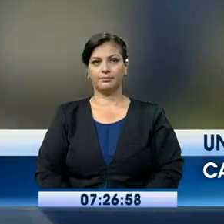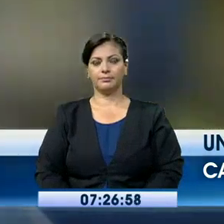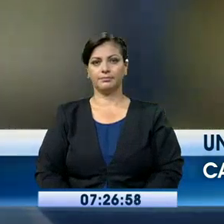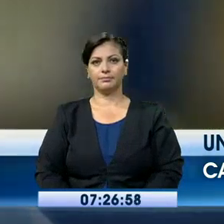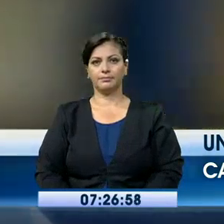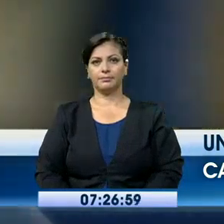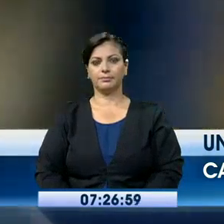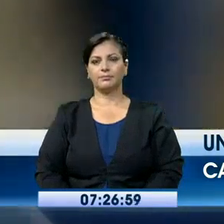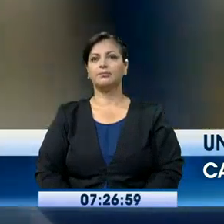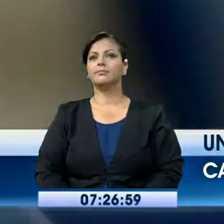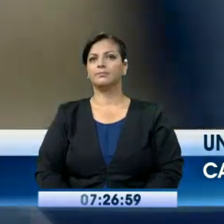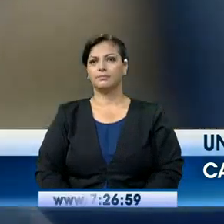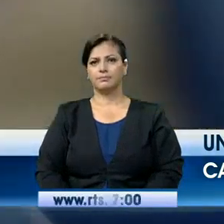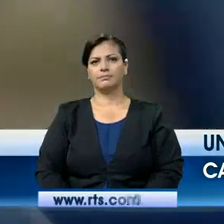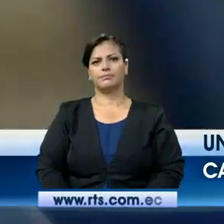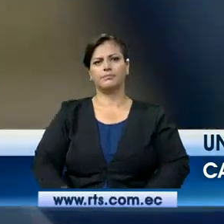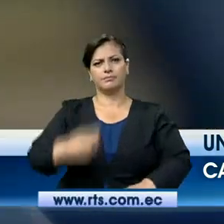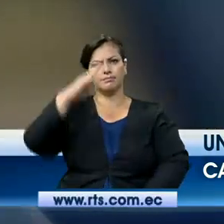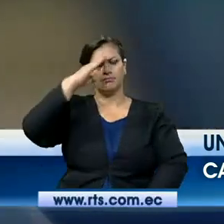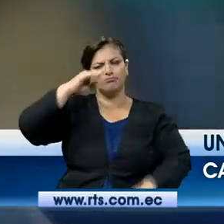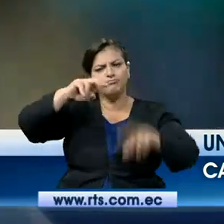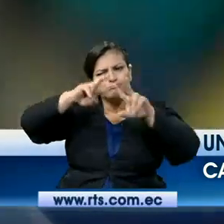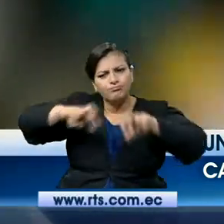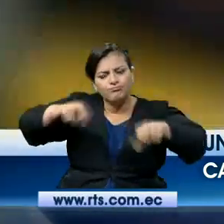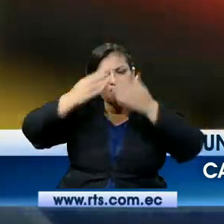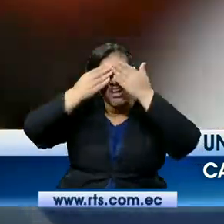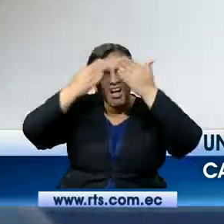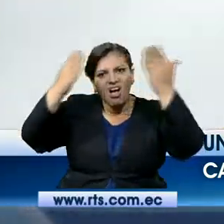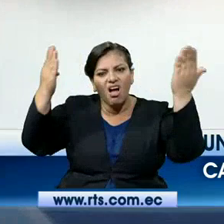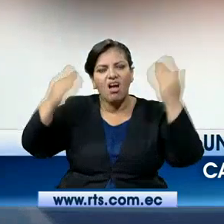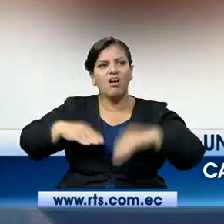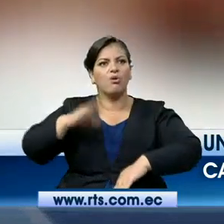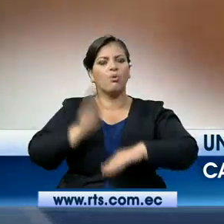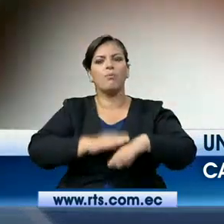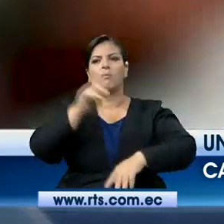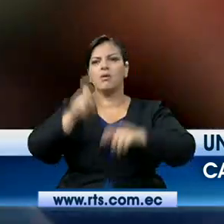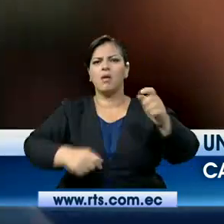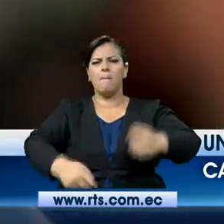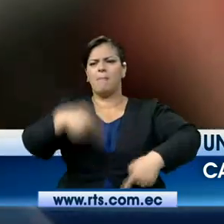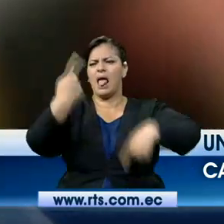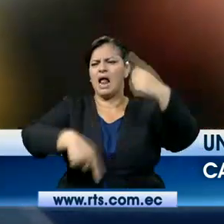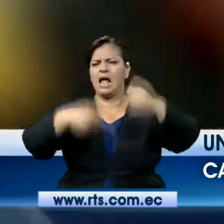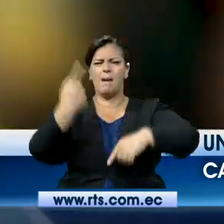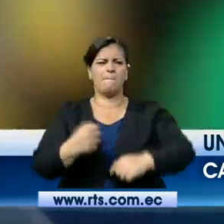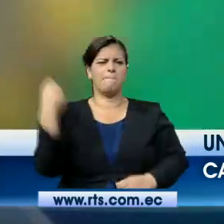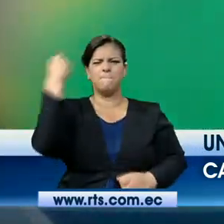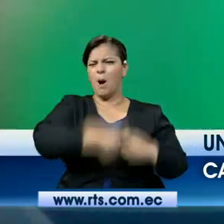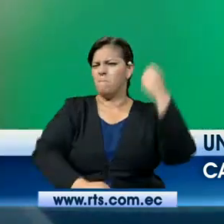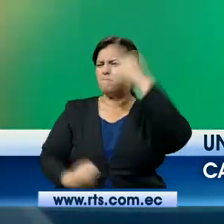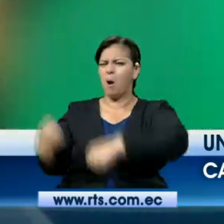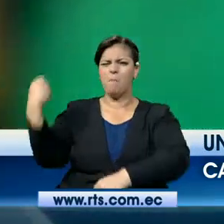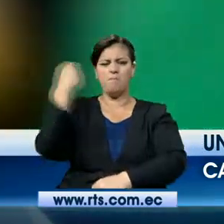Según las primeras investigaciones de la policía, una riña callejera habría ocasionado el problema.